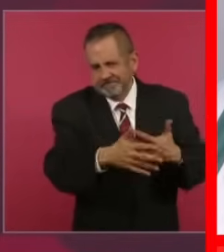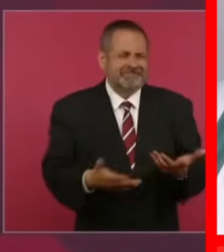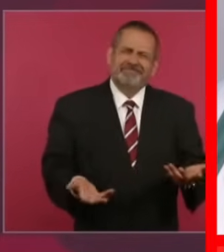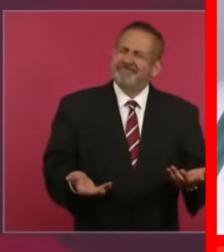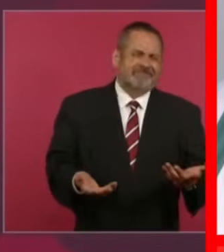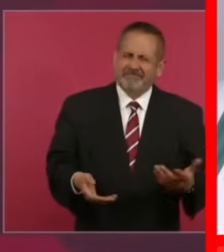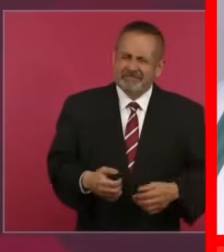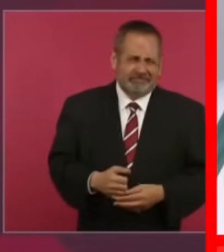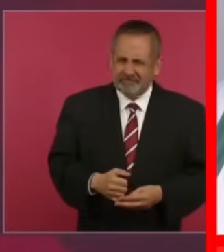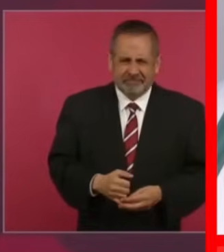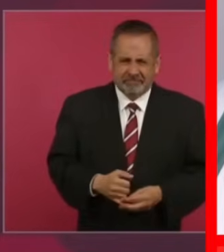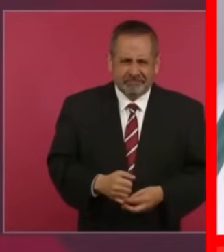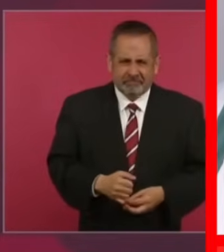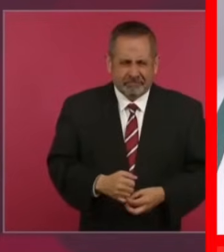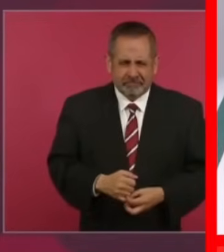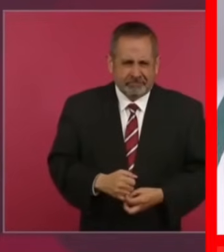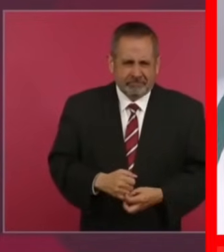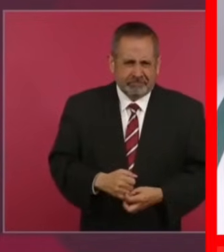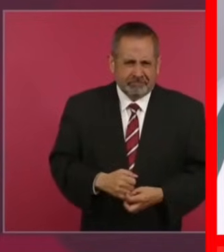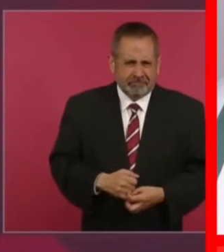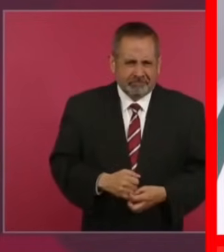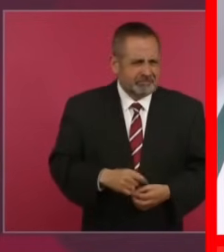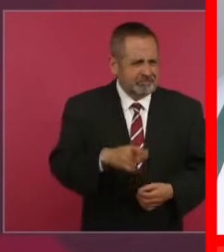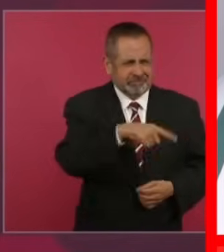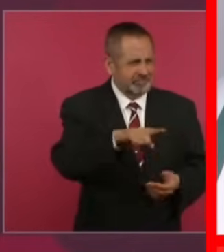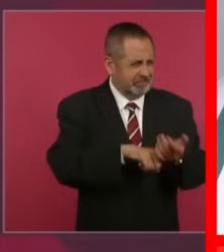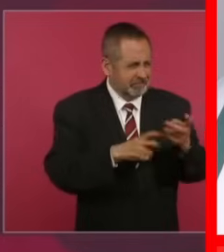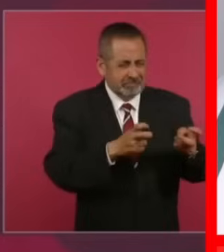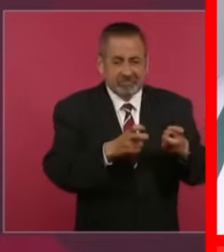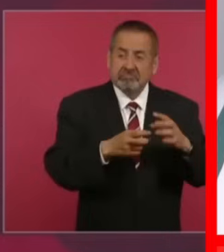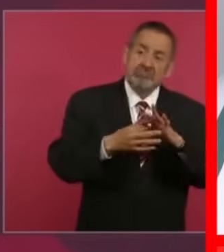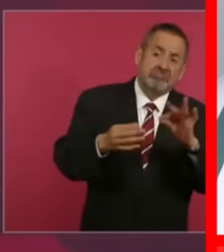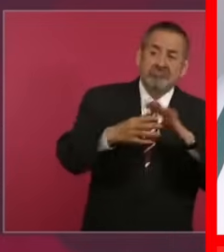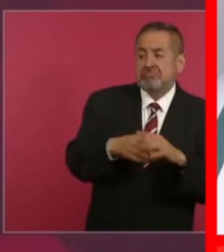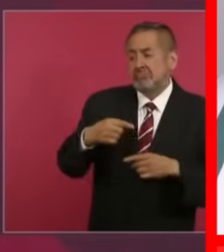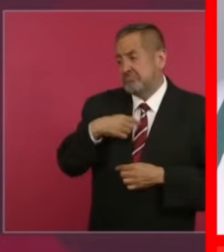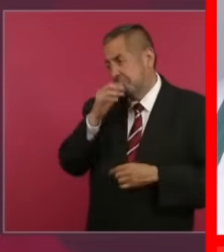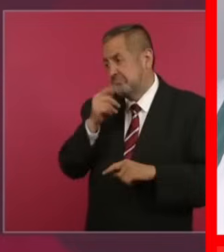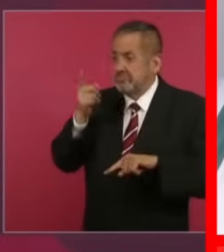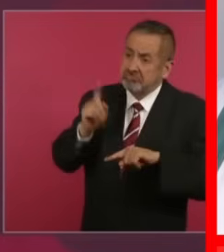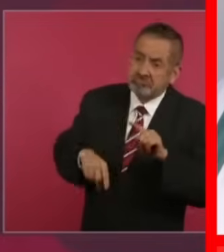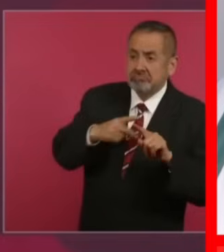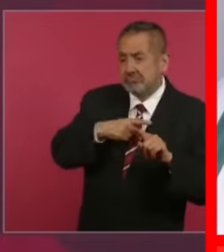acuerdo con esas manifestaciones